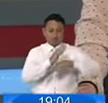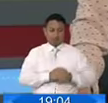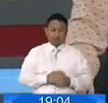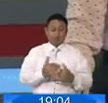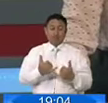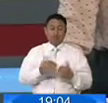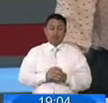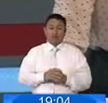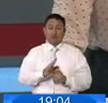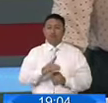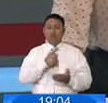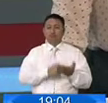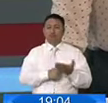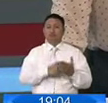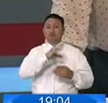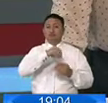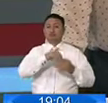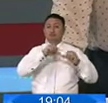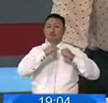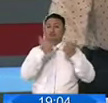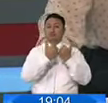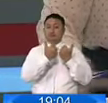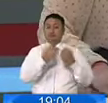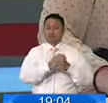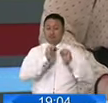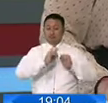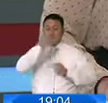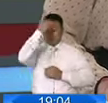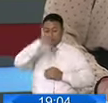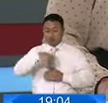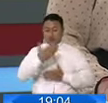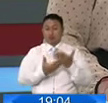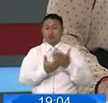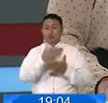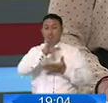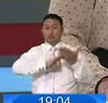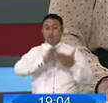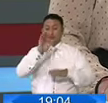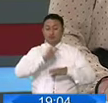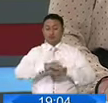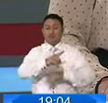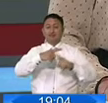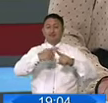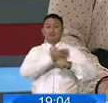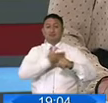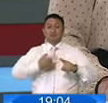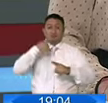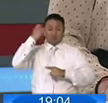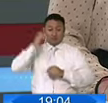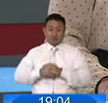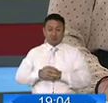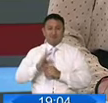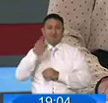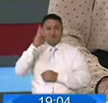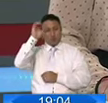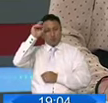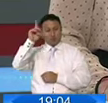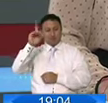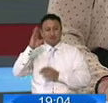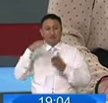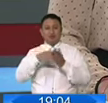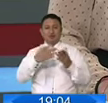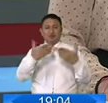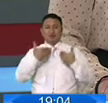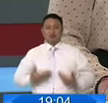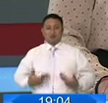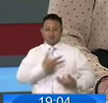medio de un intenso debate en la asamblea nacional se aprobó una resolución en rechazo a las declaraciones del ex presidente correa en contra del presidente moreno